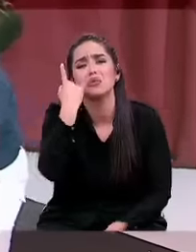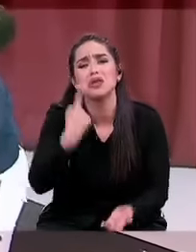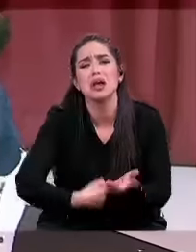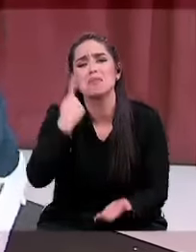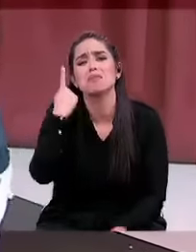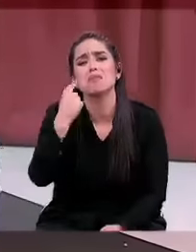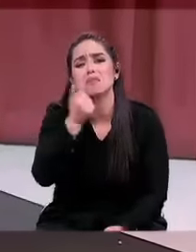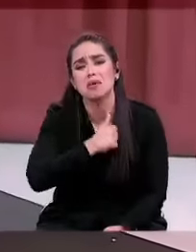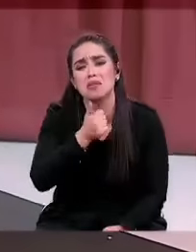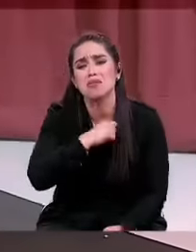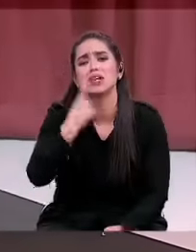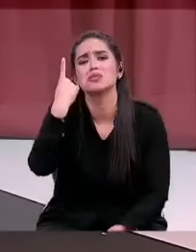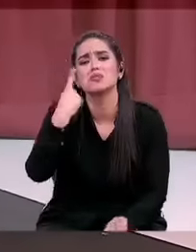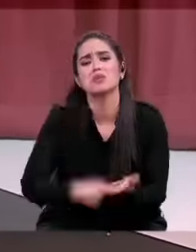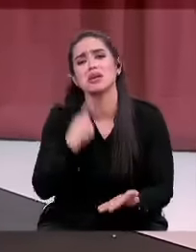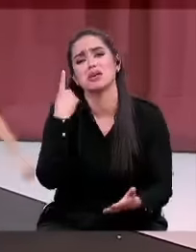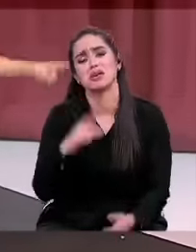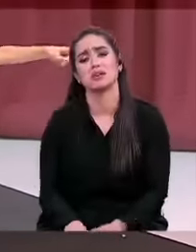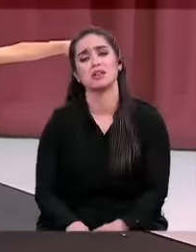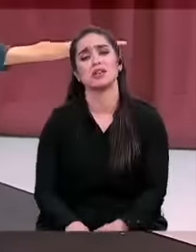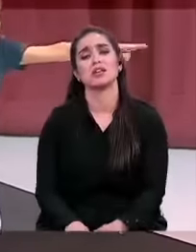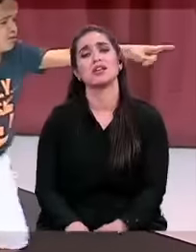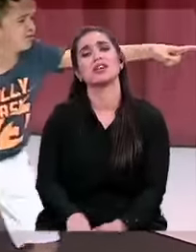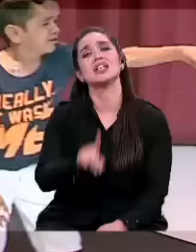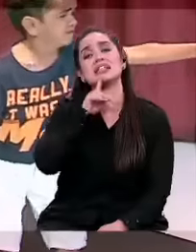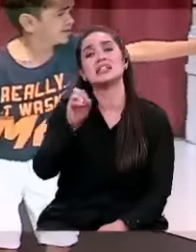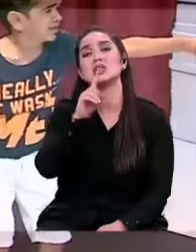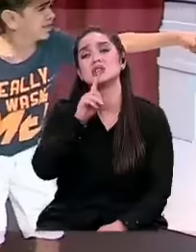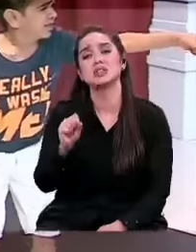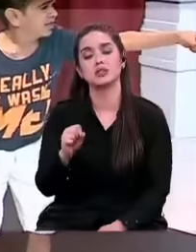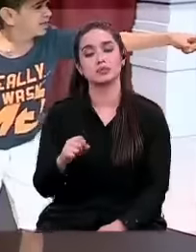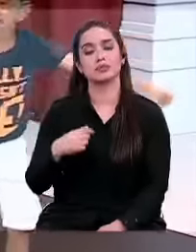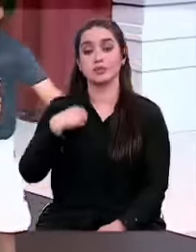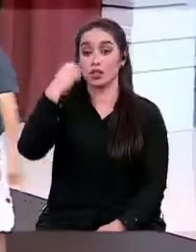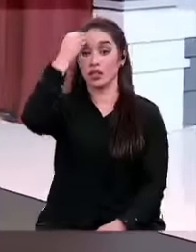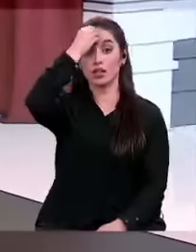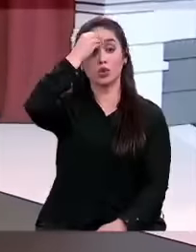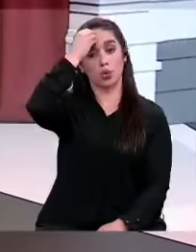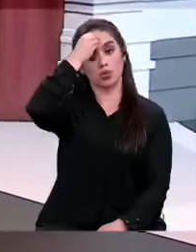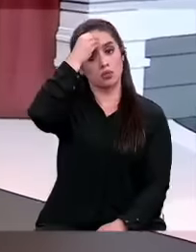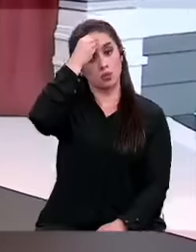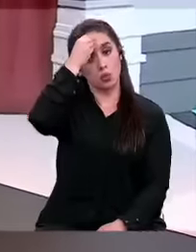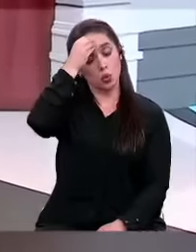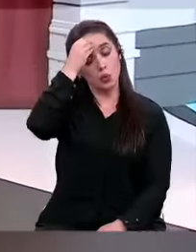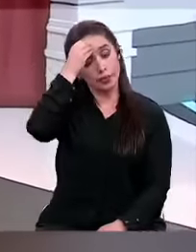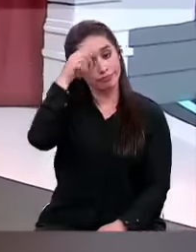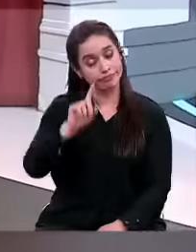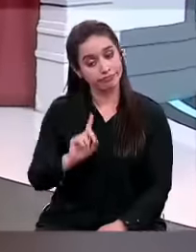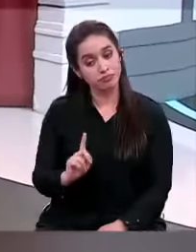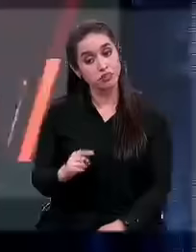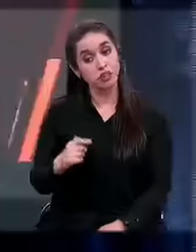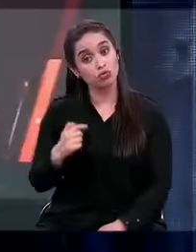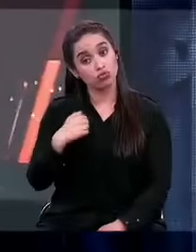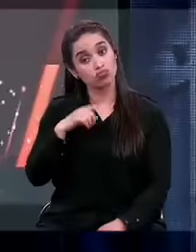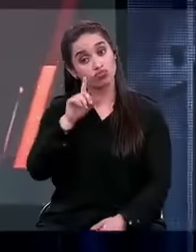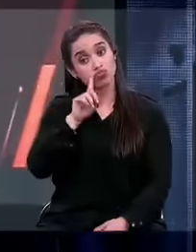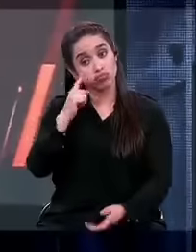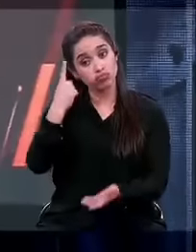me falta una luca. El tío. No se preocupe, Miguelito. No tengo plata yo. Aquí tengo una